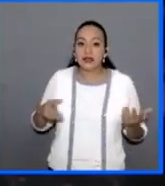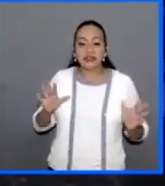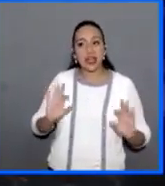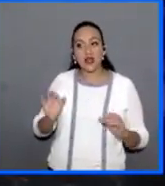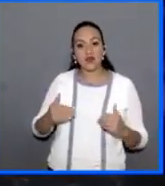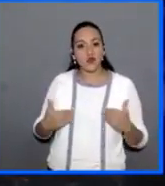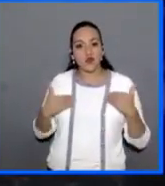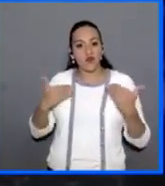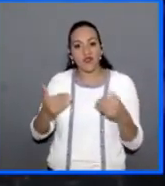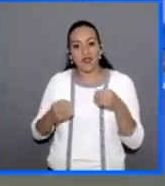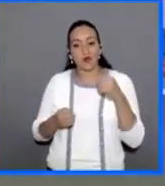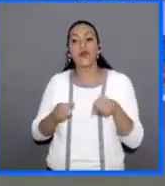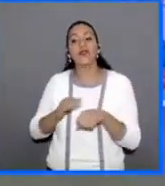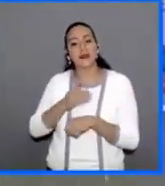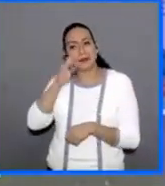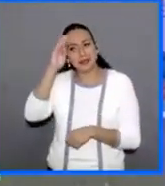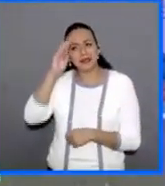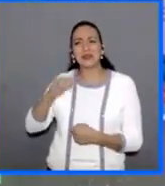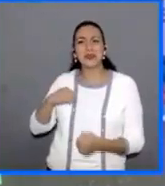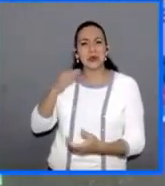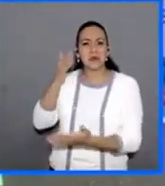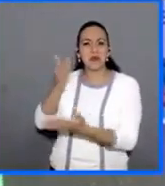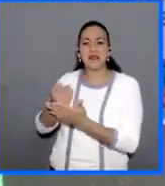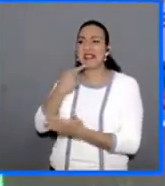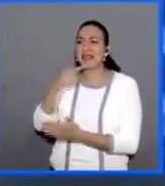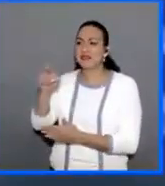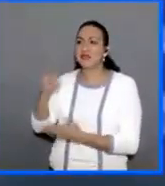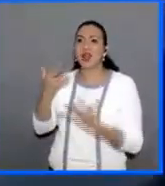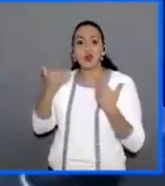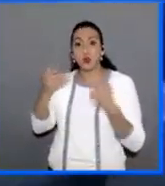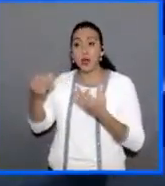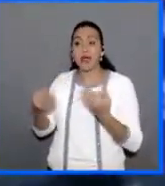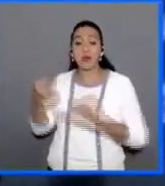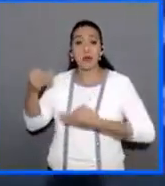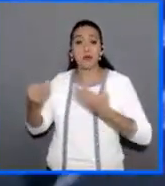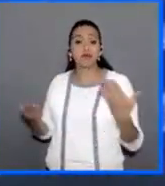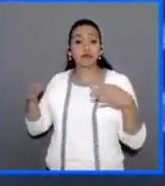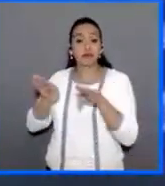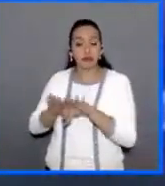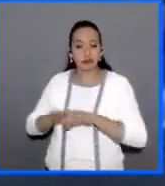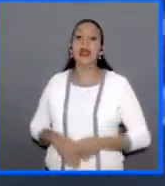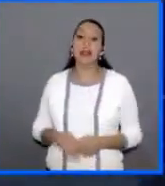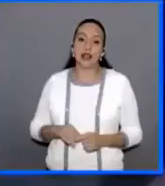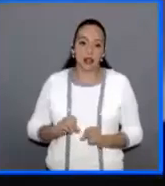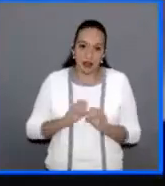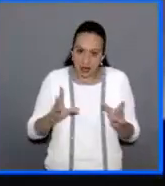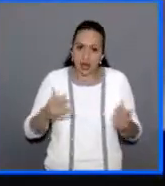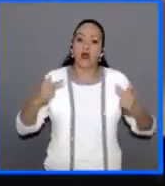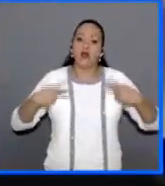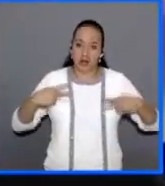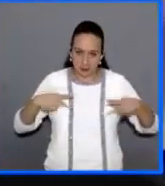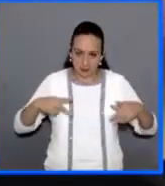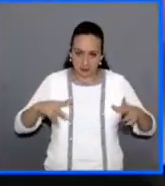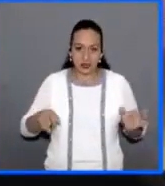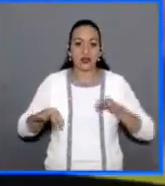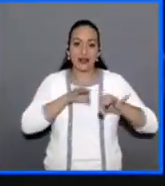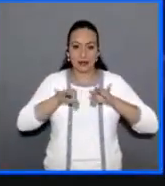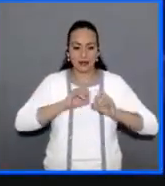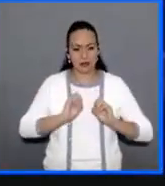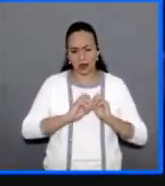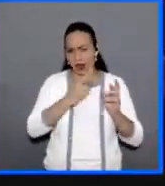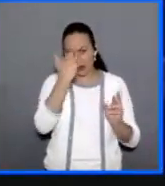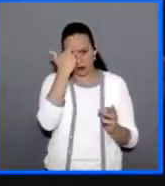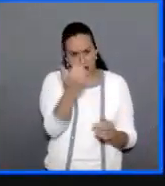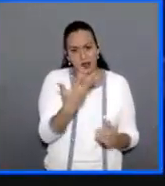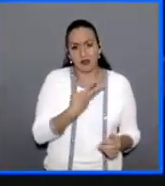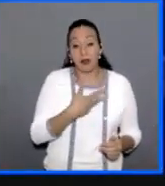justicia. Indicó que si bien deben atenderse las peticiones de las personas trabajadoras, es indispensable que prevalezca el interés superior